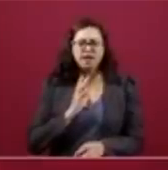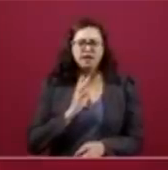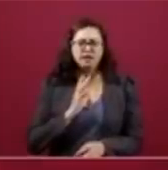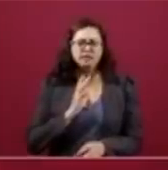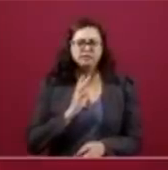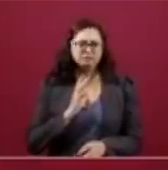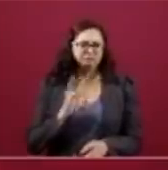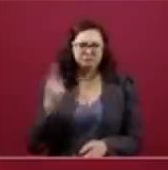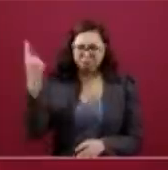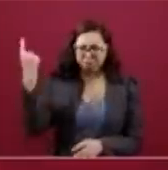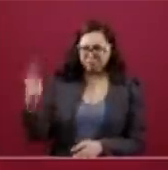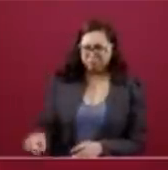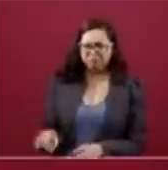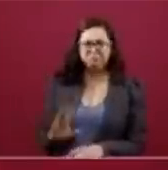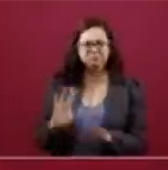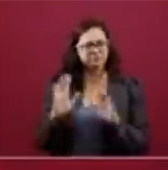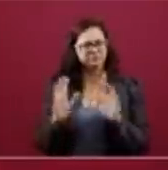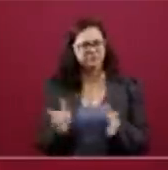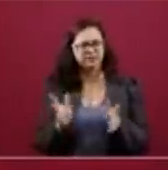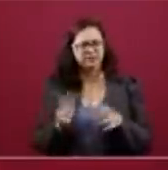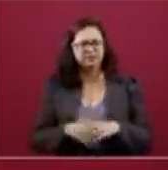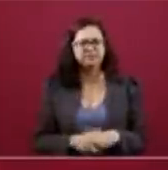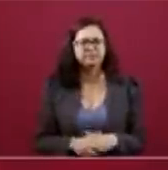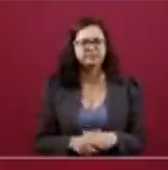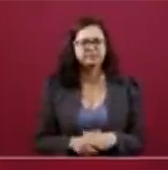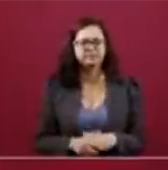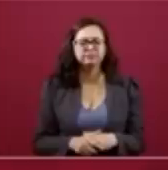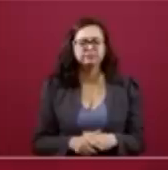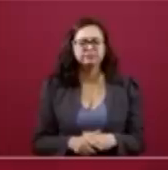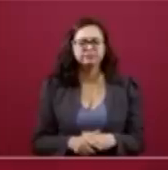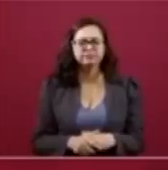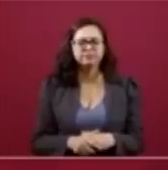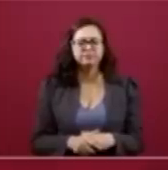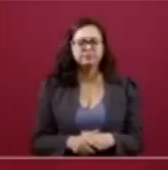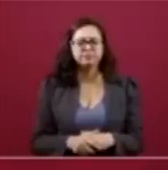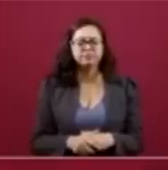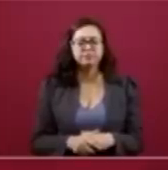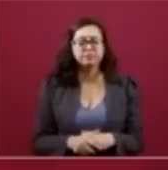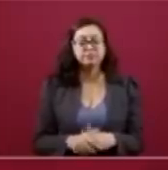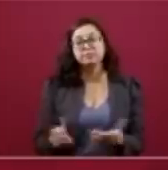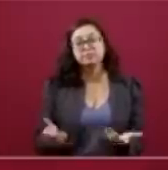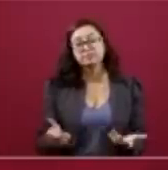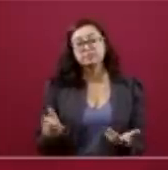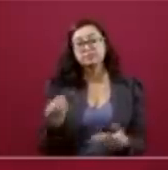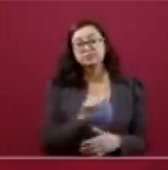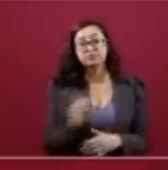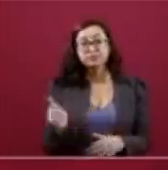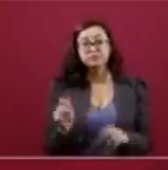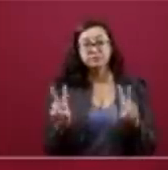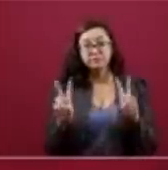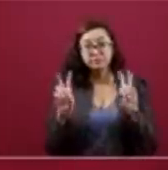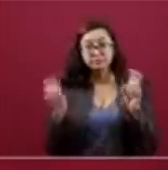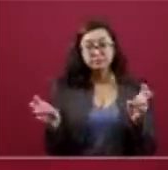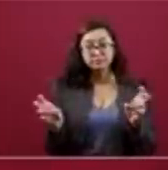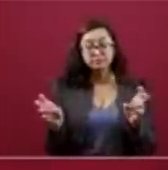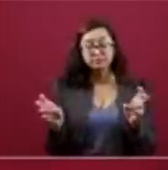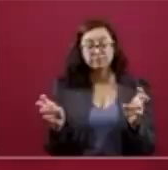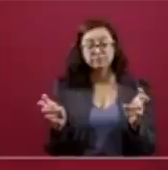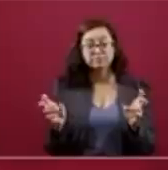una instrucción en este sentido, ¿no? Lo otro es que se va a